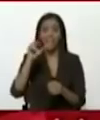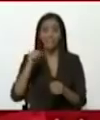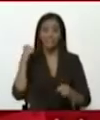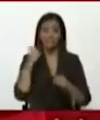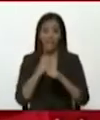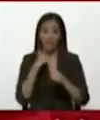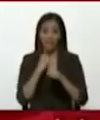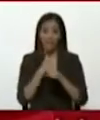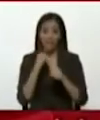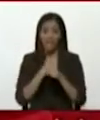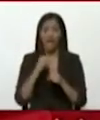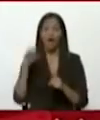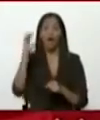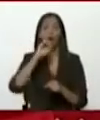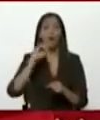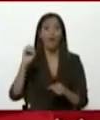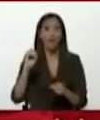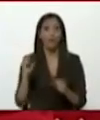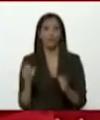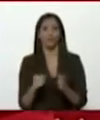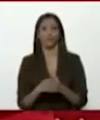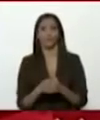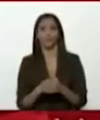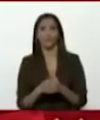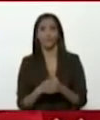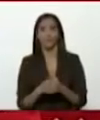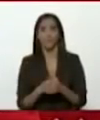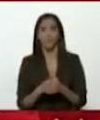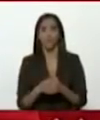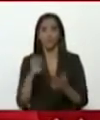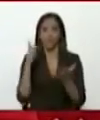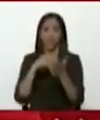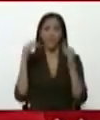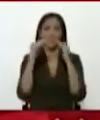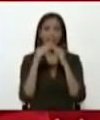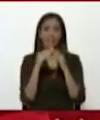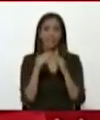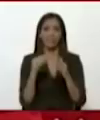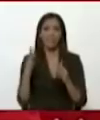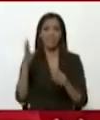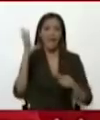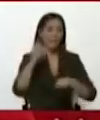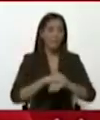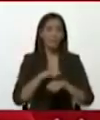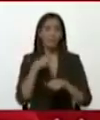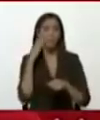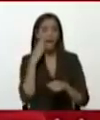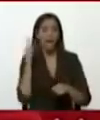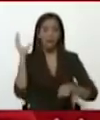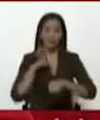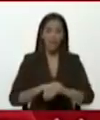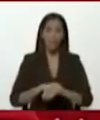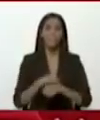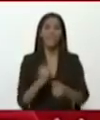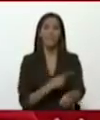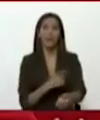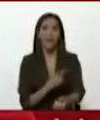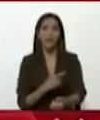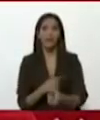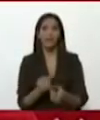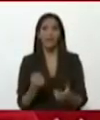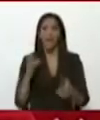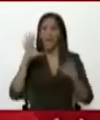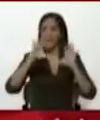del oeste, allanó mi casa. Yo recuerdo, se llevaron a mi mamá, se llevaron a mi hermano, allanaron mi casa, se llevaron a mi